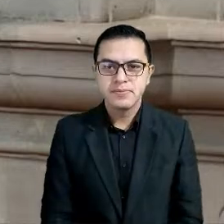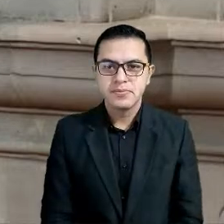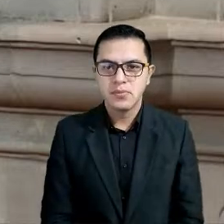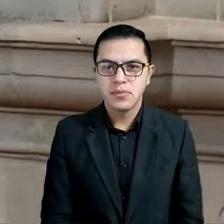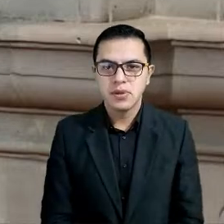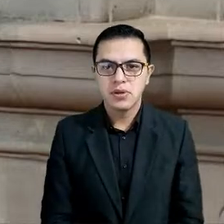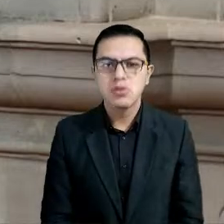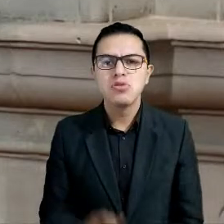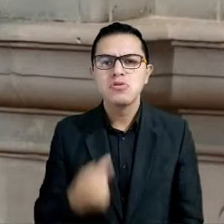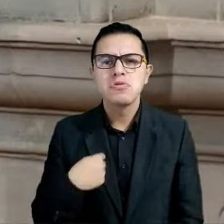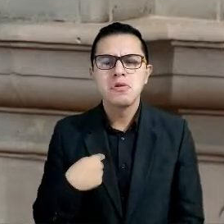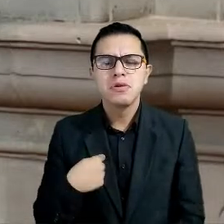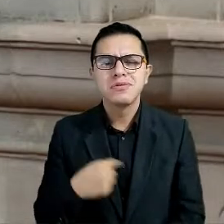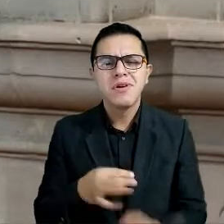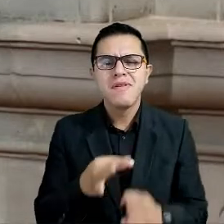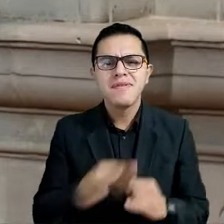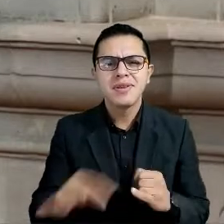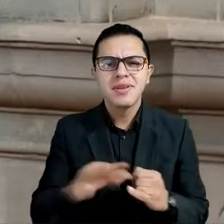Concluyo, compañeras y compañeros,